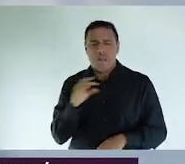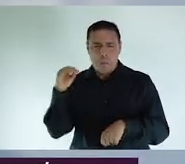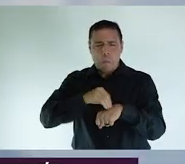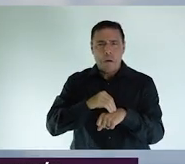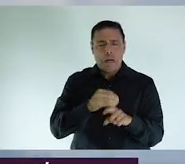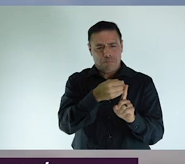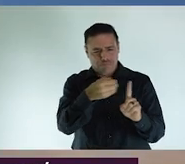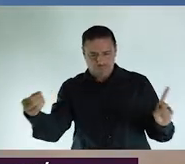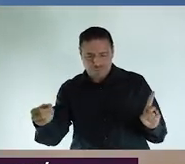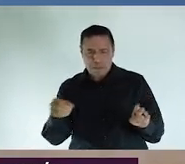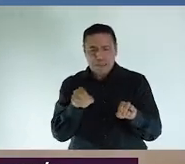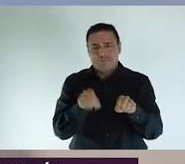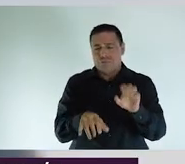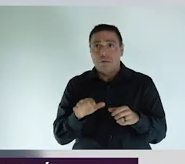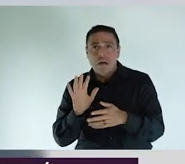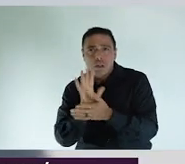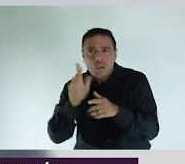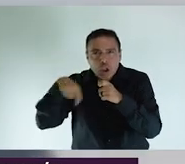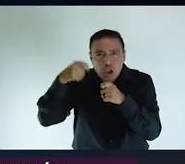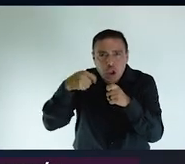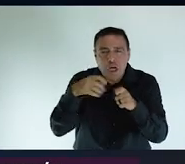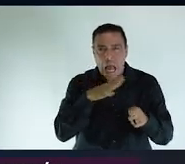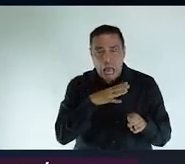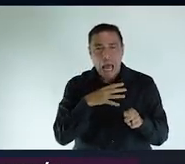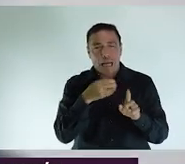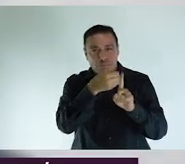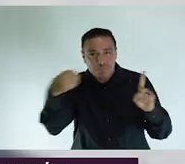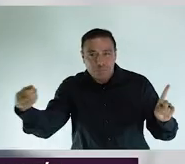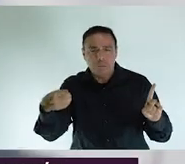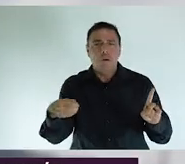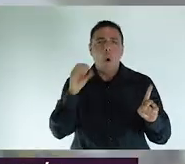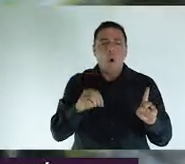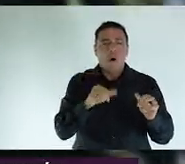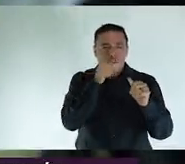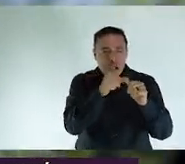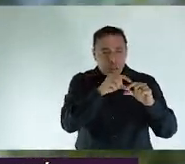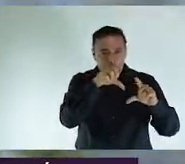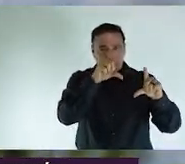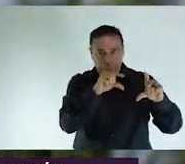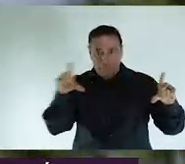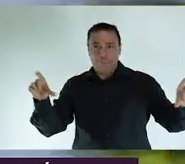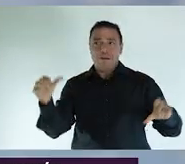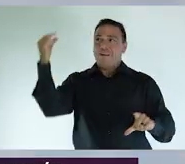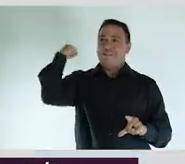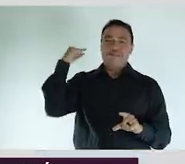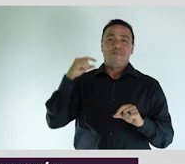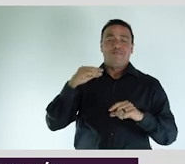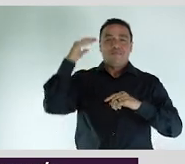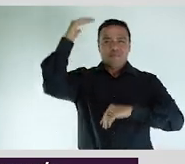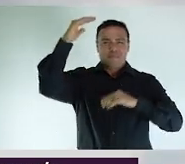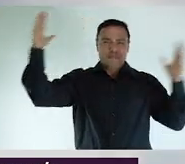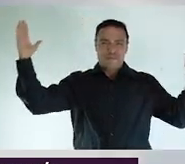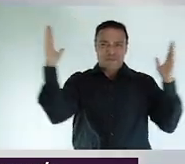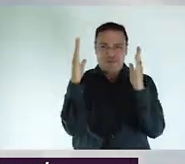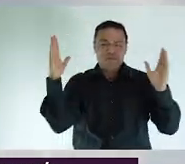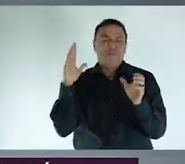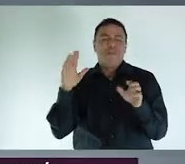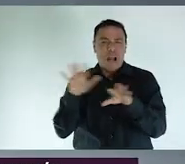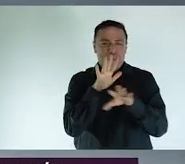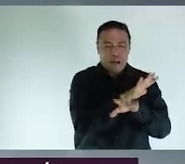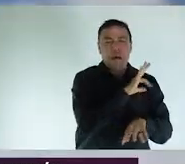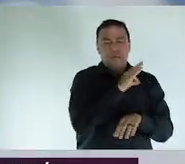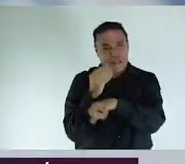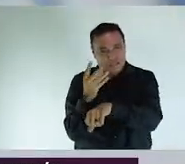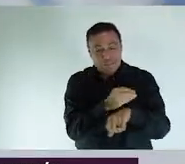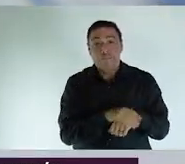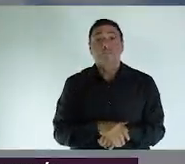tiene la opción de añadir subtítulos a las cinemáticas y a la jugabilidad. Se puede personalizar incluso el tamaño de la letra y la opacidad del fondo.